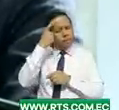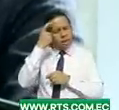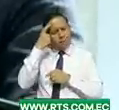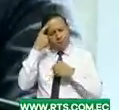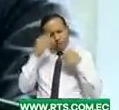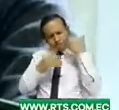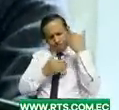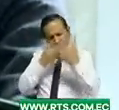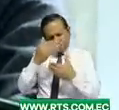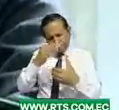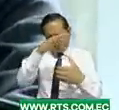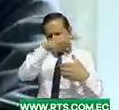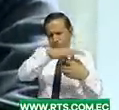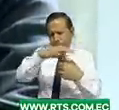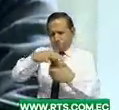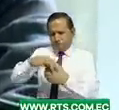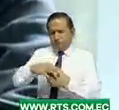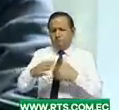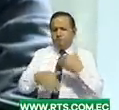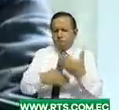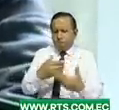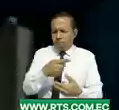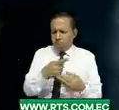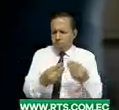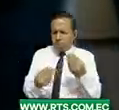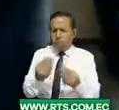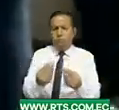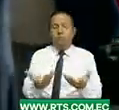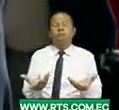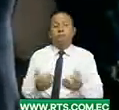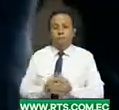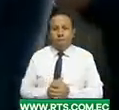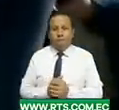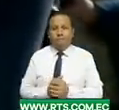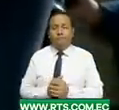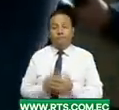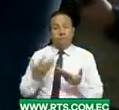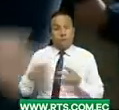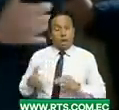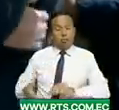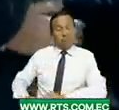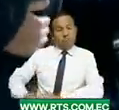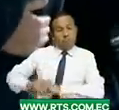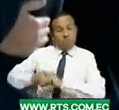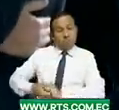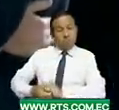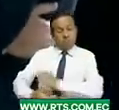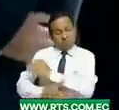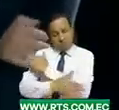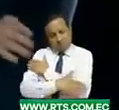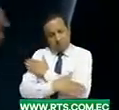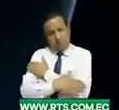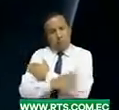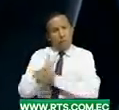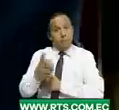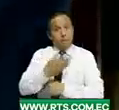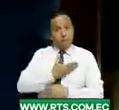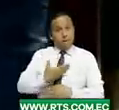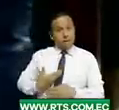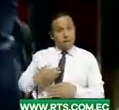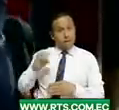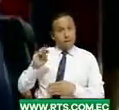meses venideros. Así, con estrechón de manos y abrazos con el vicepresidente Alfredo Borrero y sus secretarios de